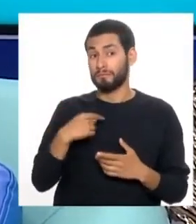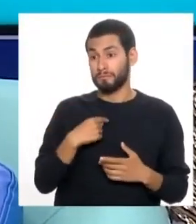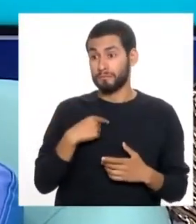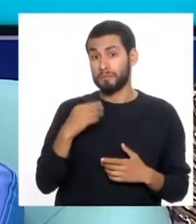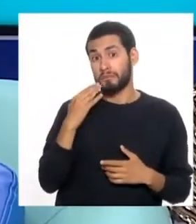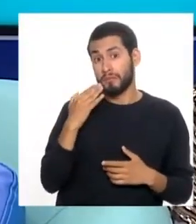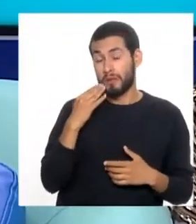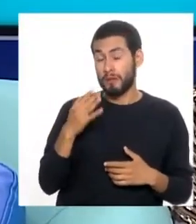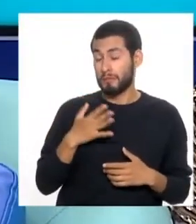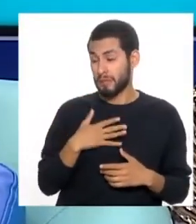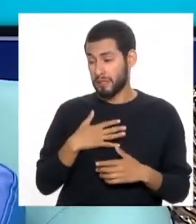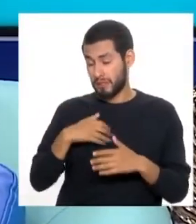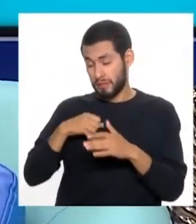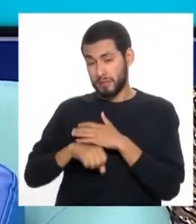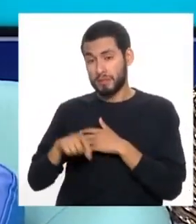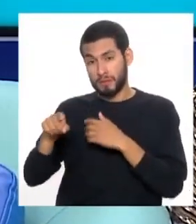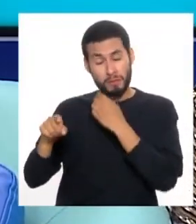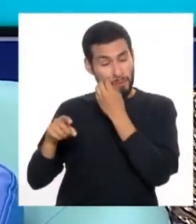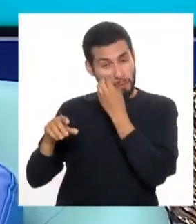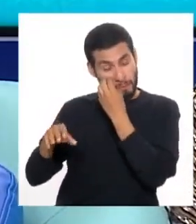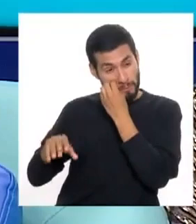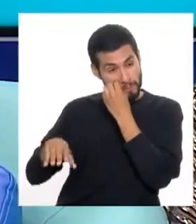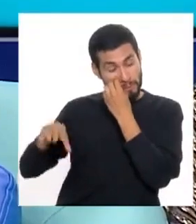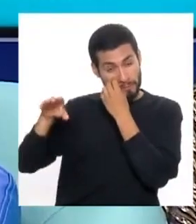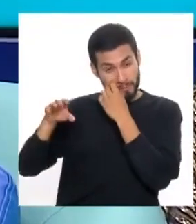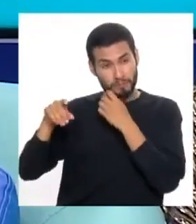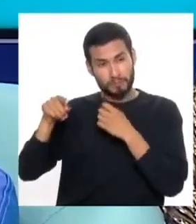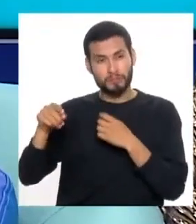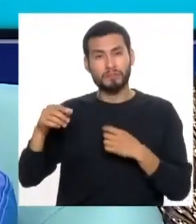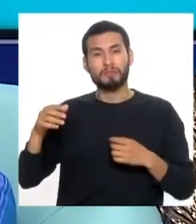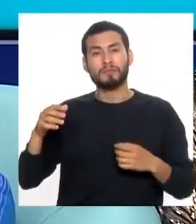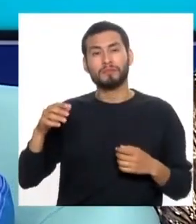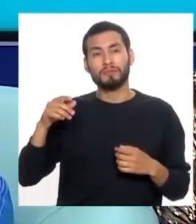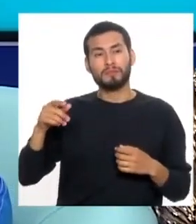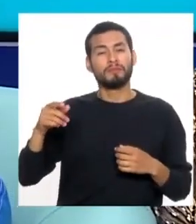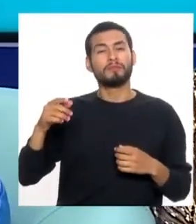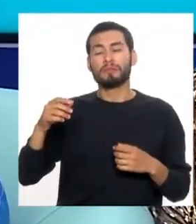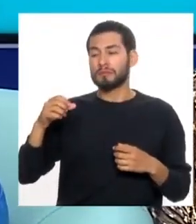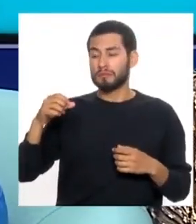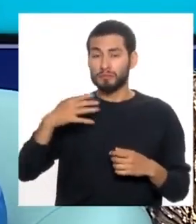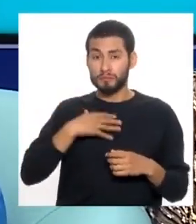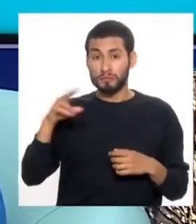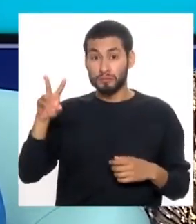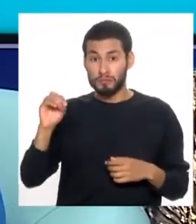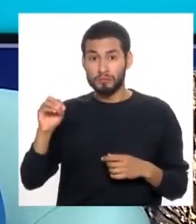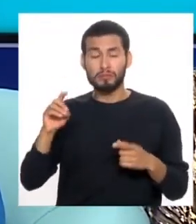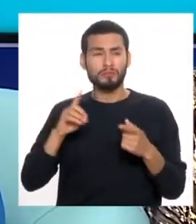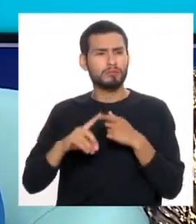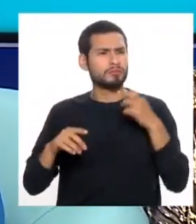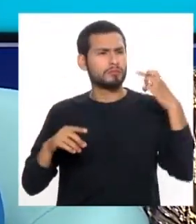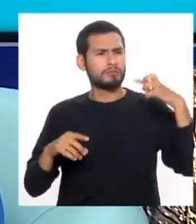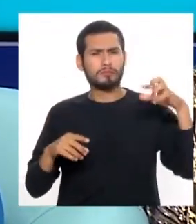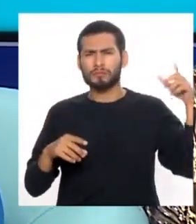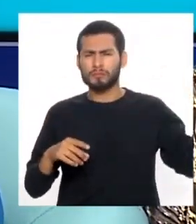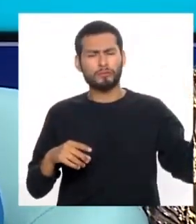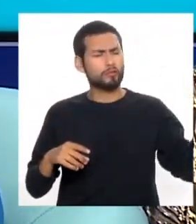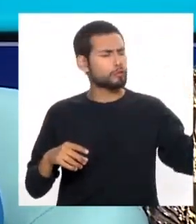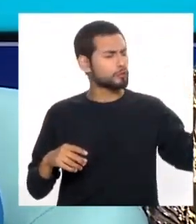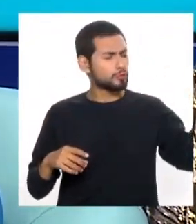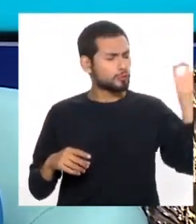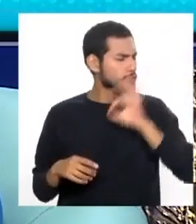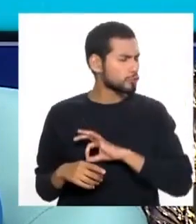mamá, tengo a mi niño ya, mi niño de 20 años, las mamás le decimos diciendo niños, está en la universidad, pero el padre